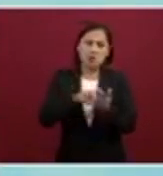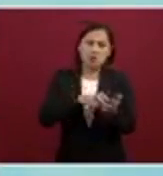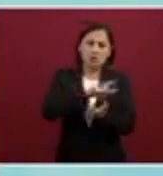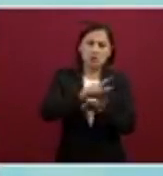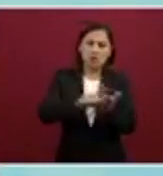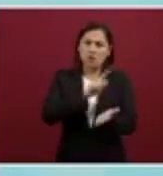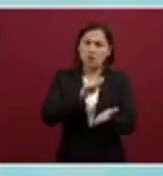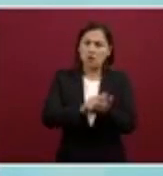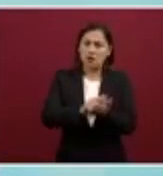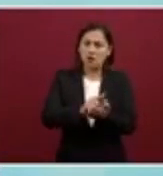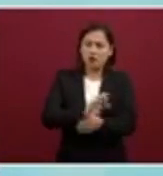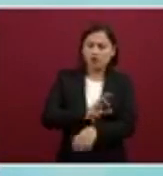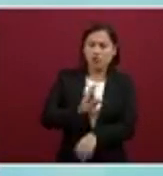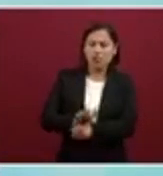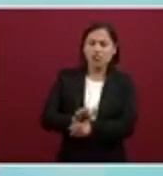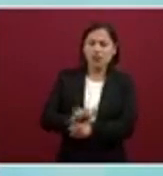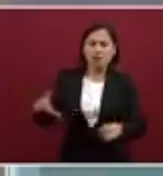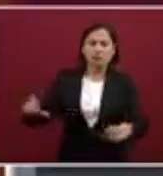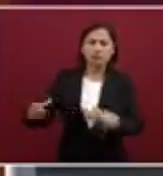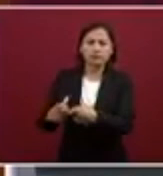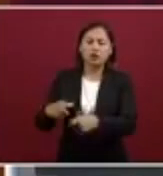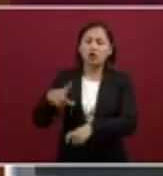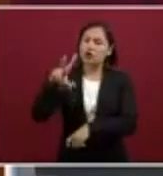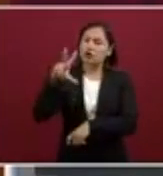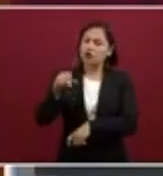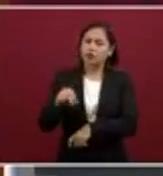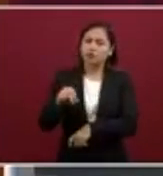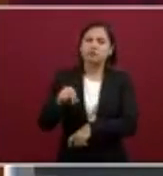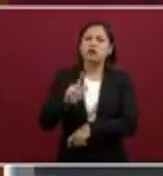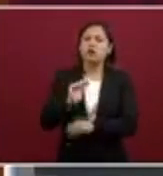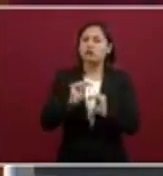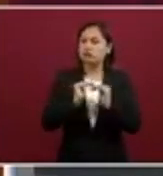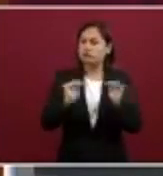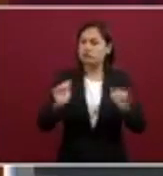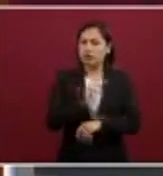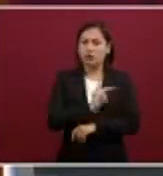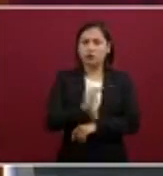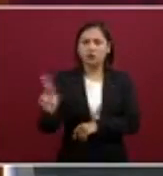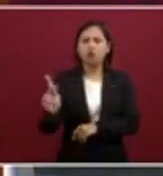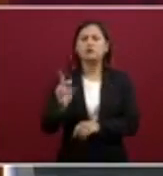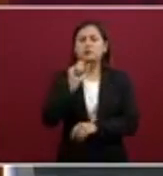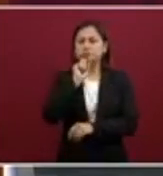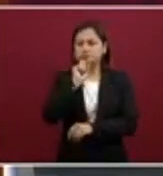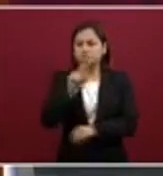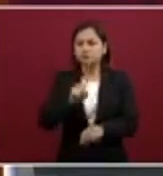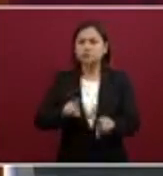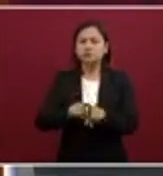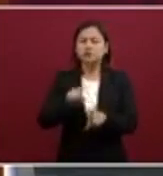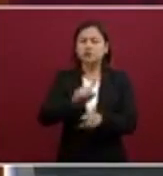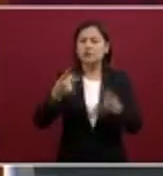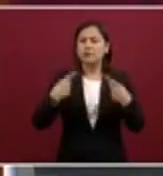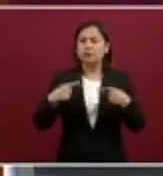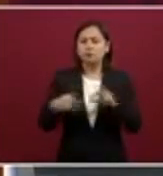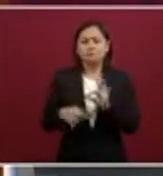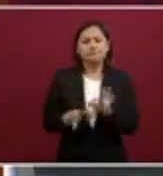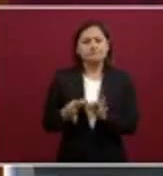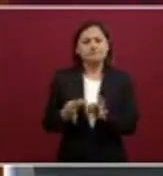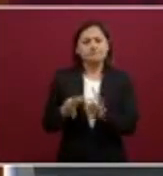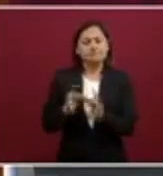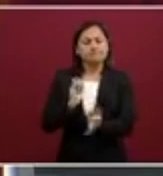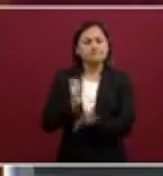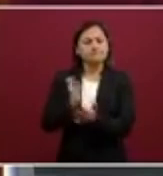parejo y favorecer e incentivar a los contribuyentes cumplidos. El esfuerzo que hacen lo hacen